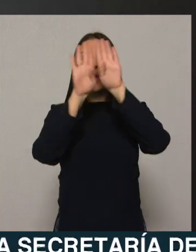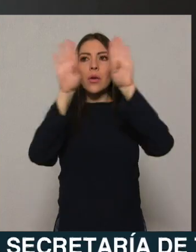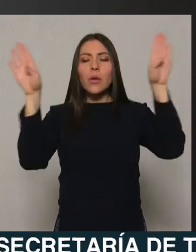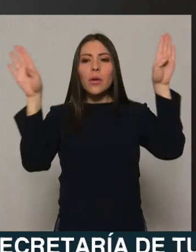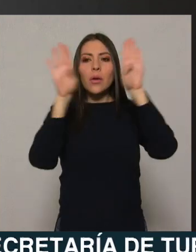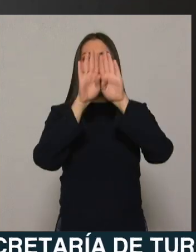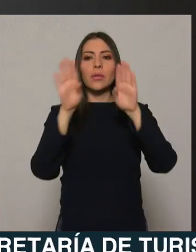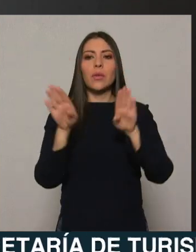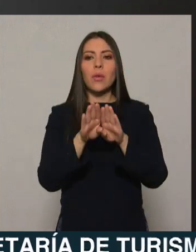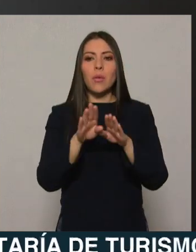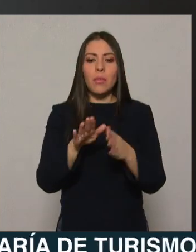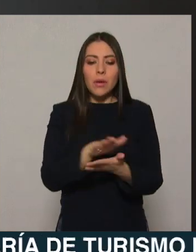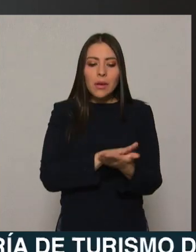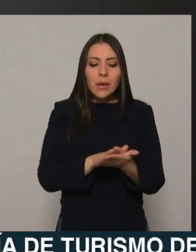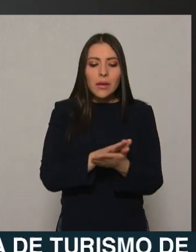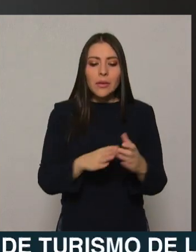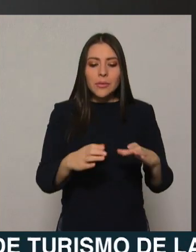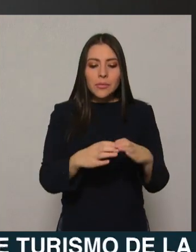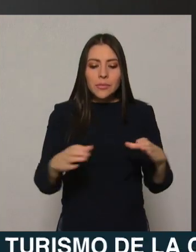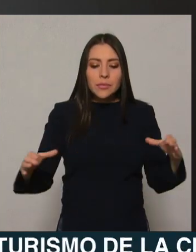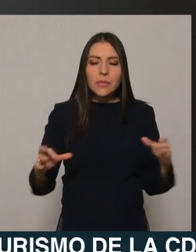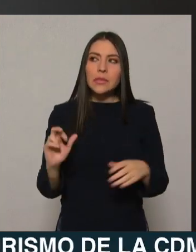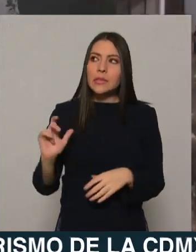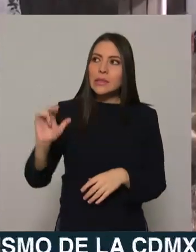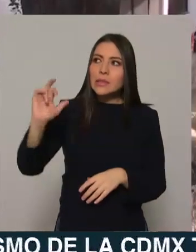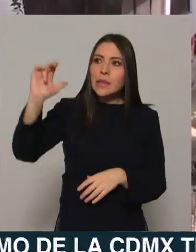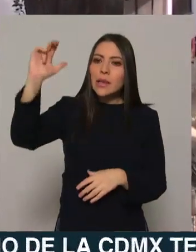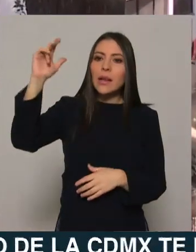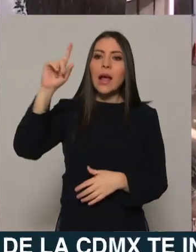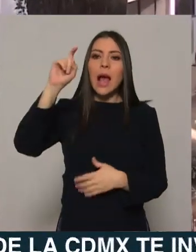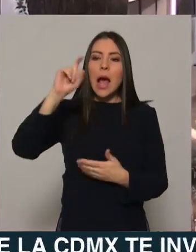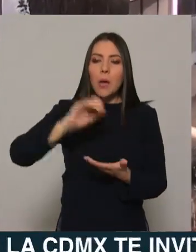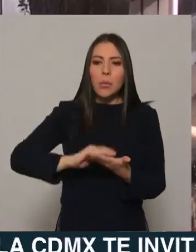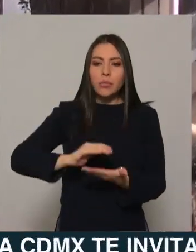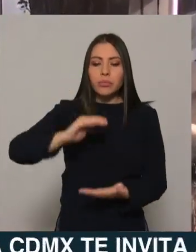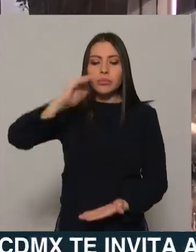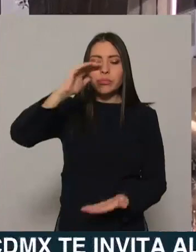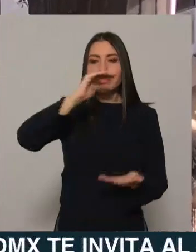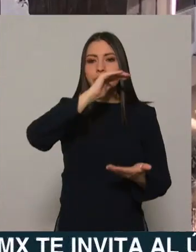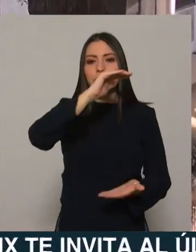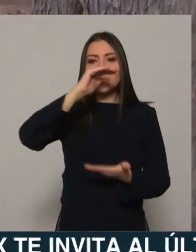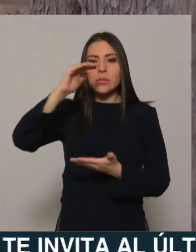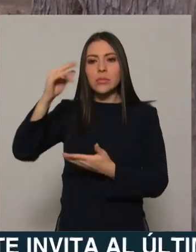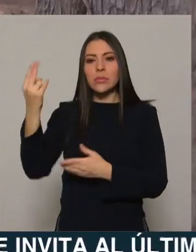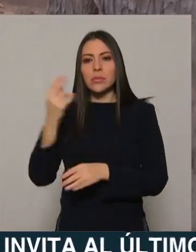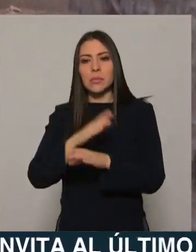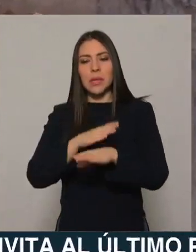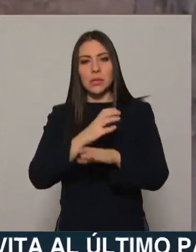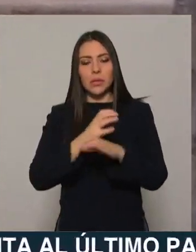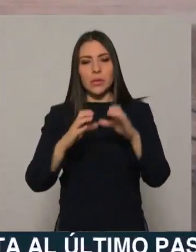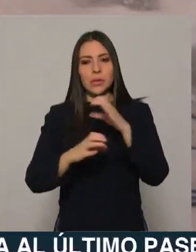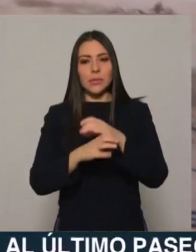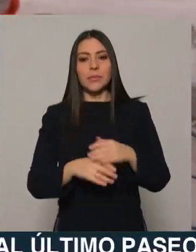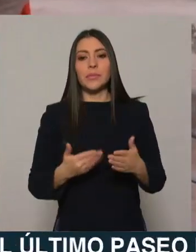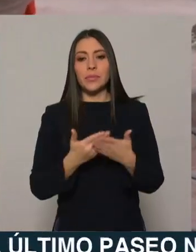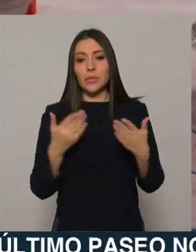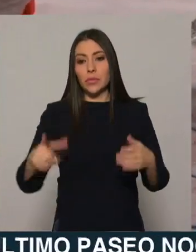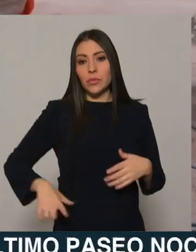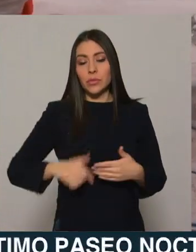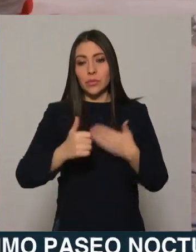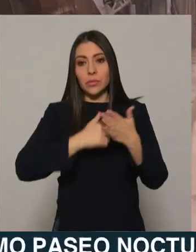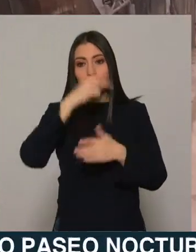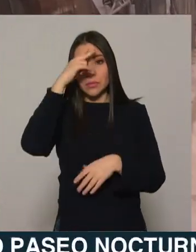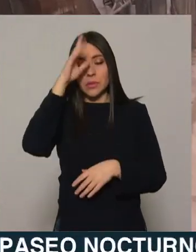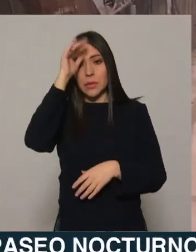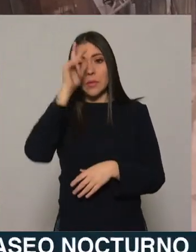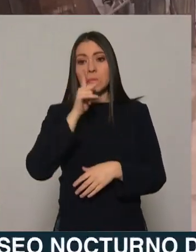escaleras, estructura de tinacos. El compromiso del gobierno de la Ciudad de México es terminar el total